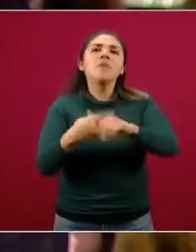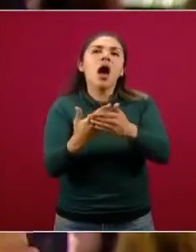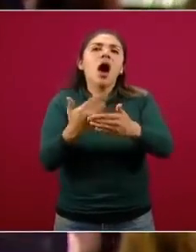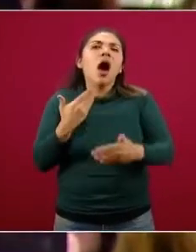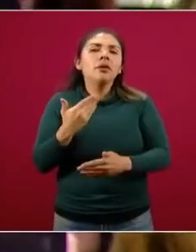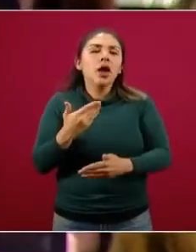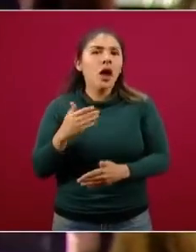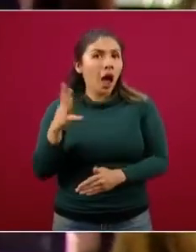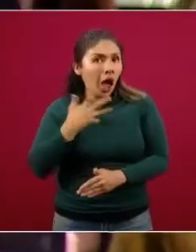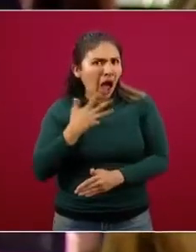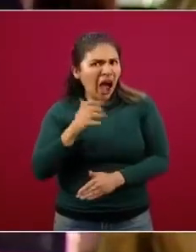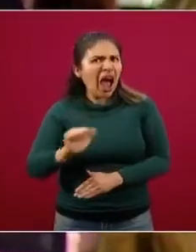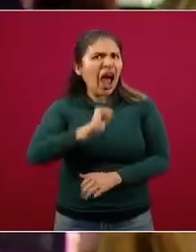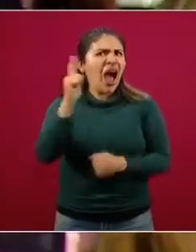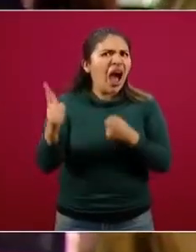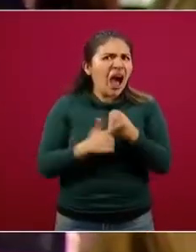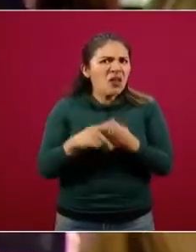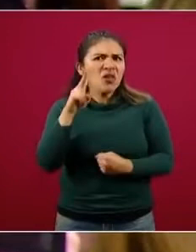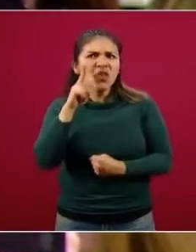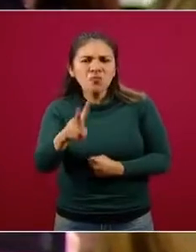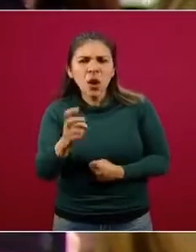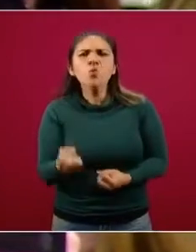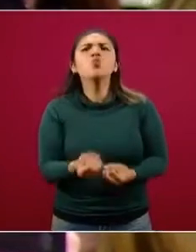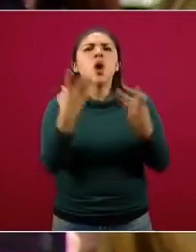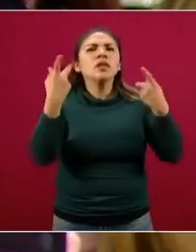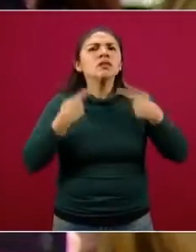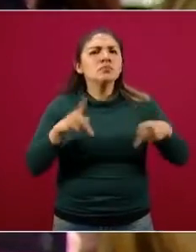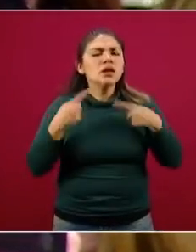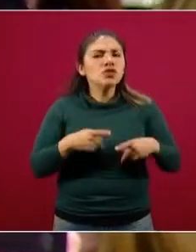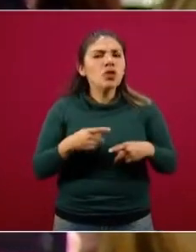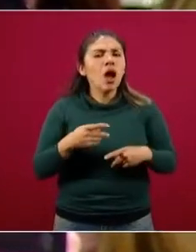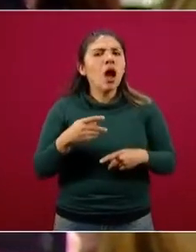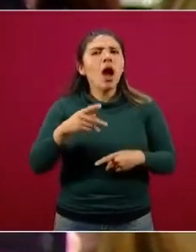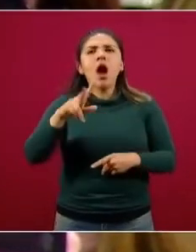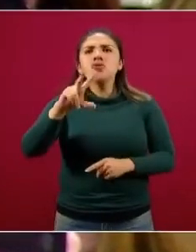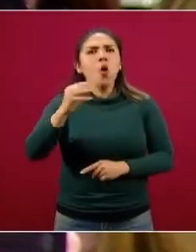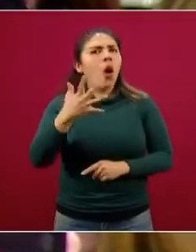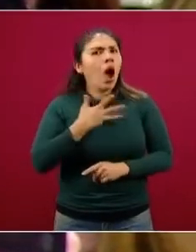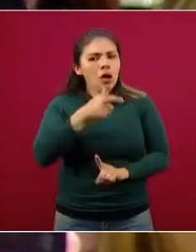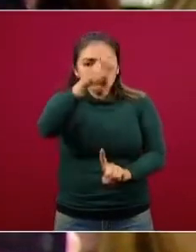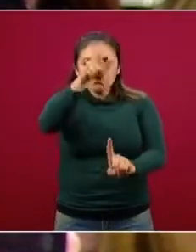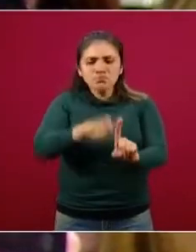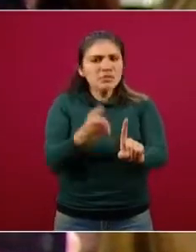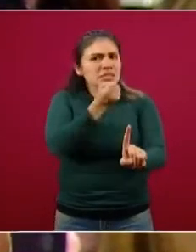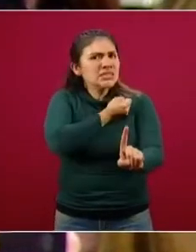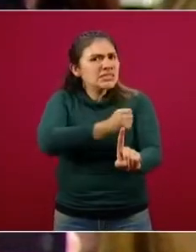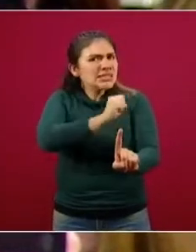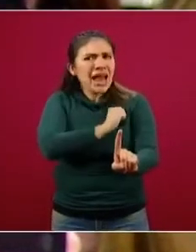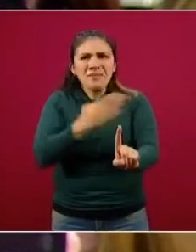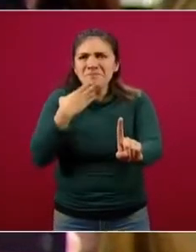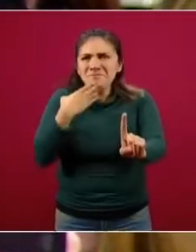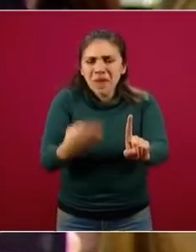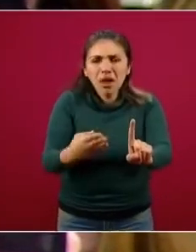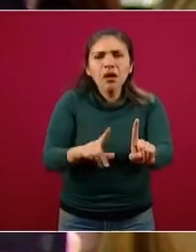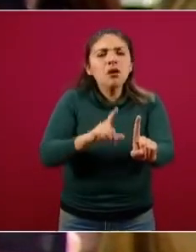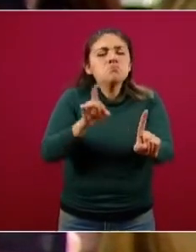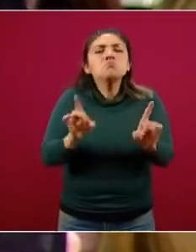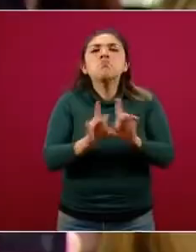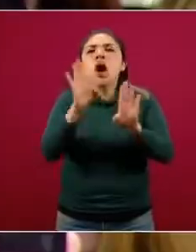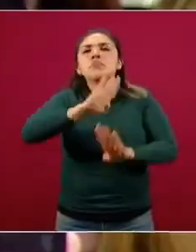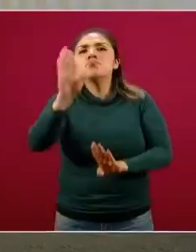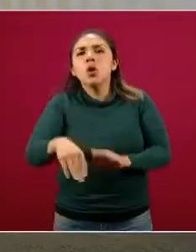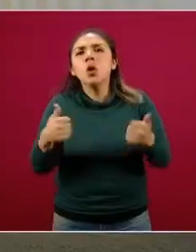habido algún caso o cuántos casos de personas que no tuvieran ninguna enfermedad crónica, que estuvieran relativamente sanos y que hayan fallecido por